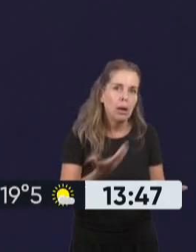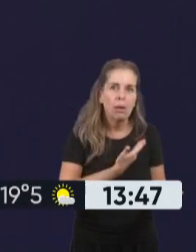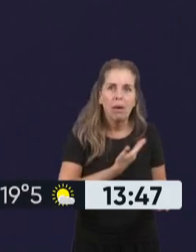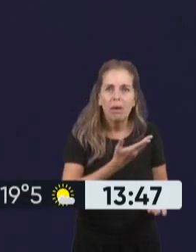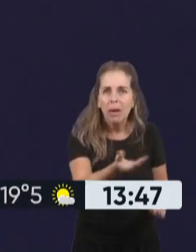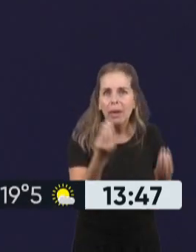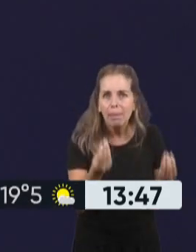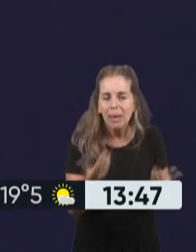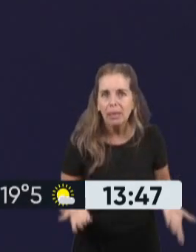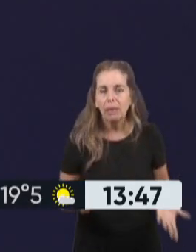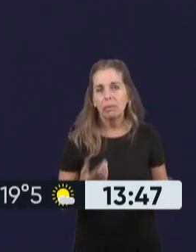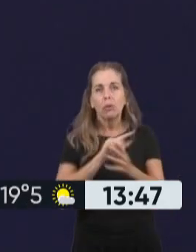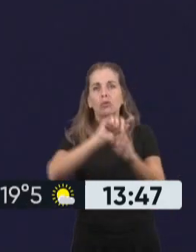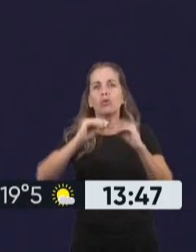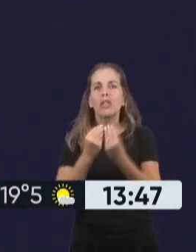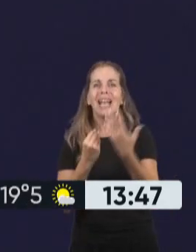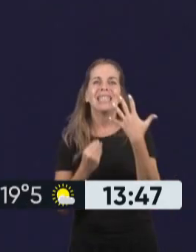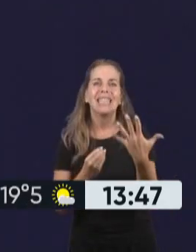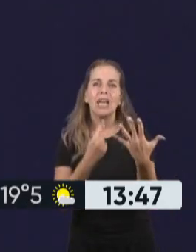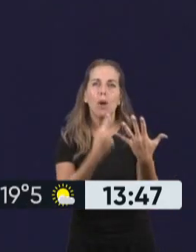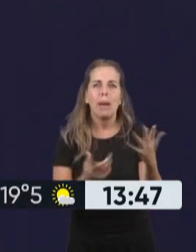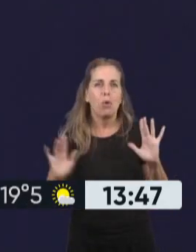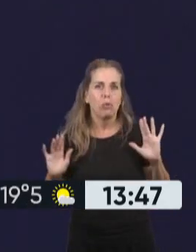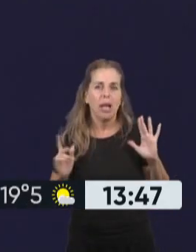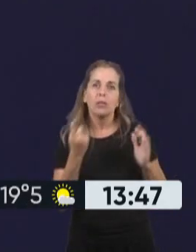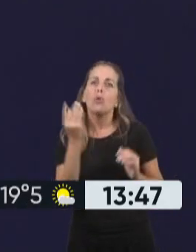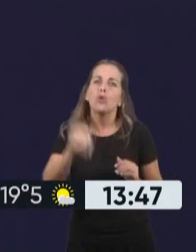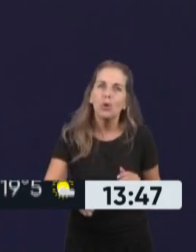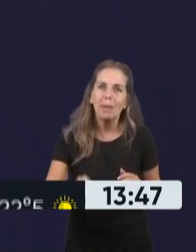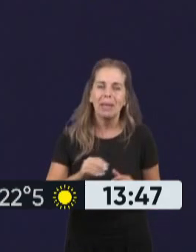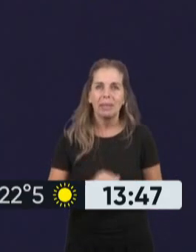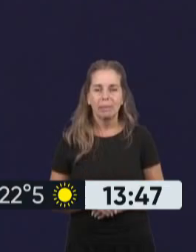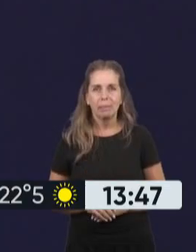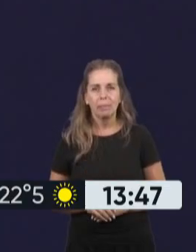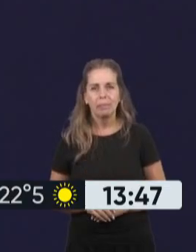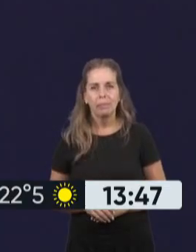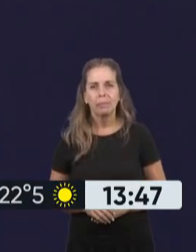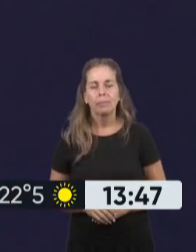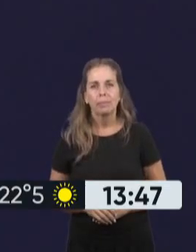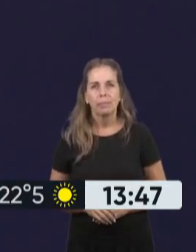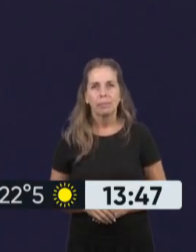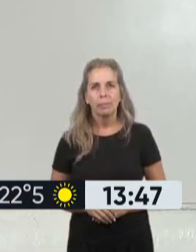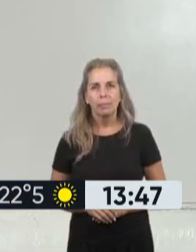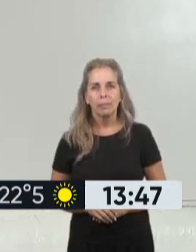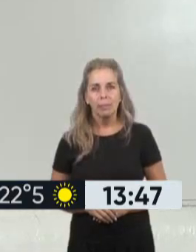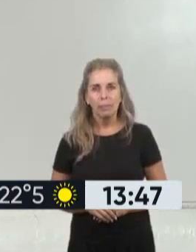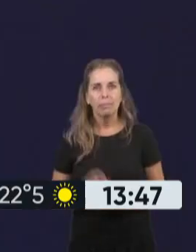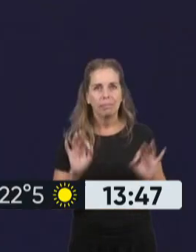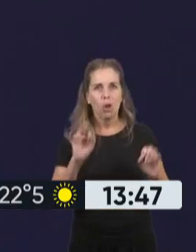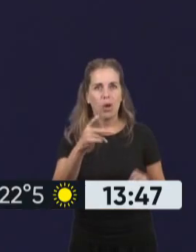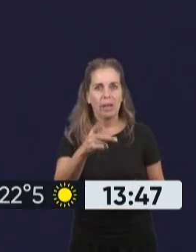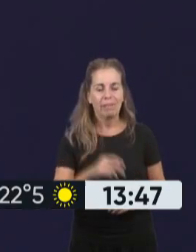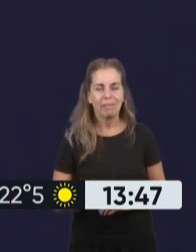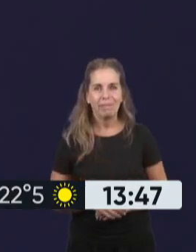problema para contar? Son 5 preguntas. De hecho, hoy van a preguntar 5 más una pregunta de algún responsable de algún medio del exterior. Ok, listo.